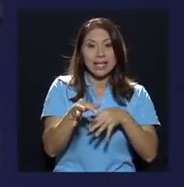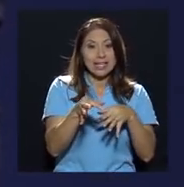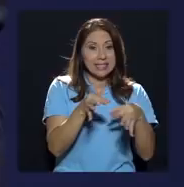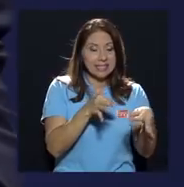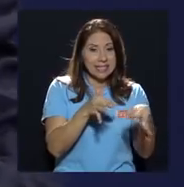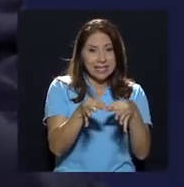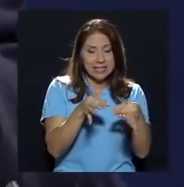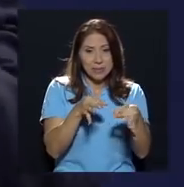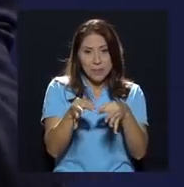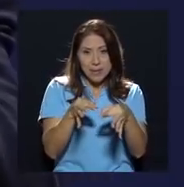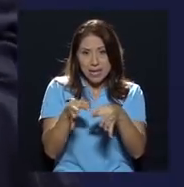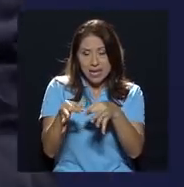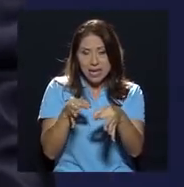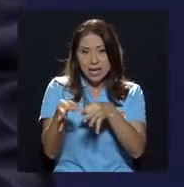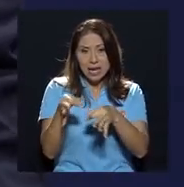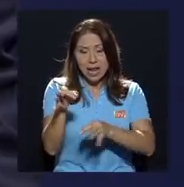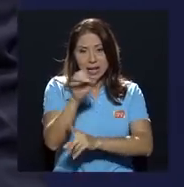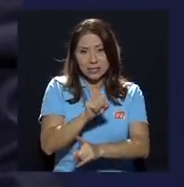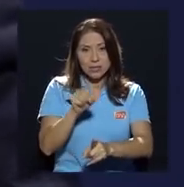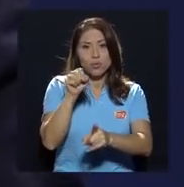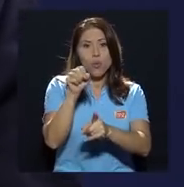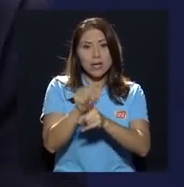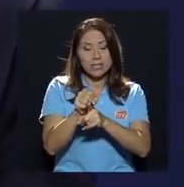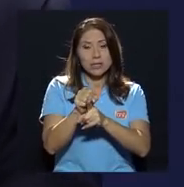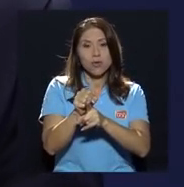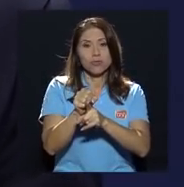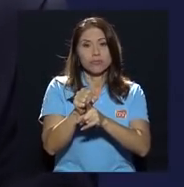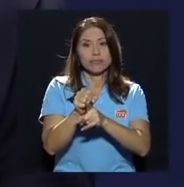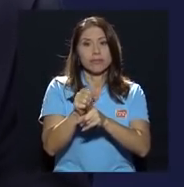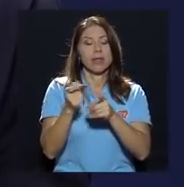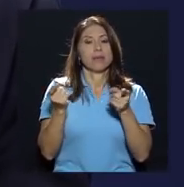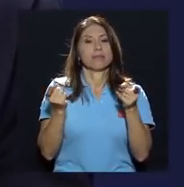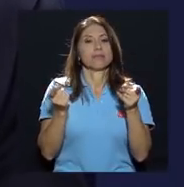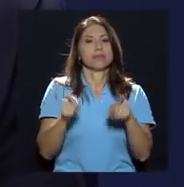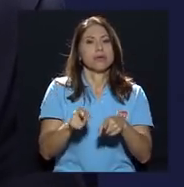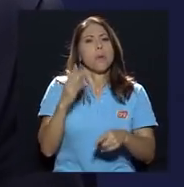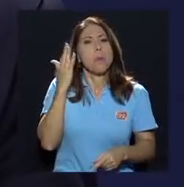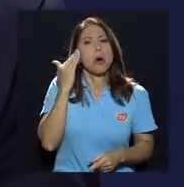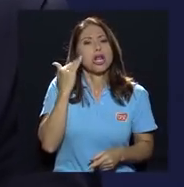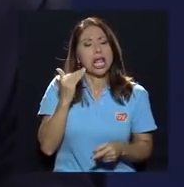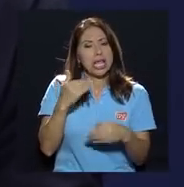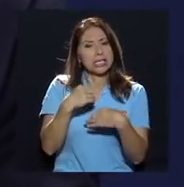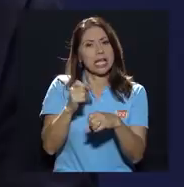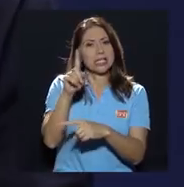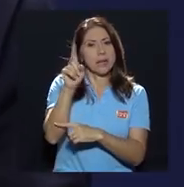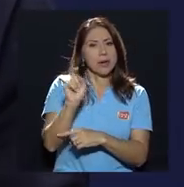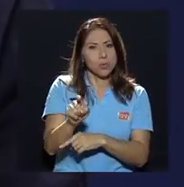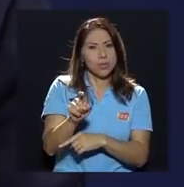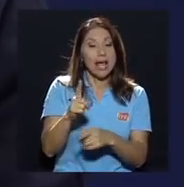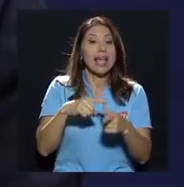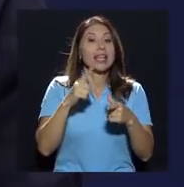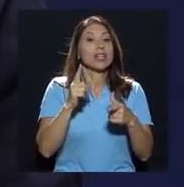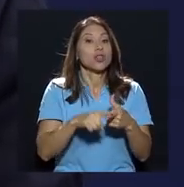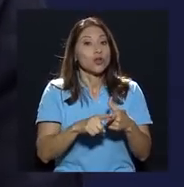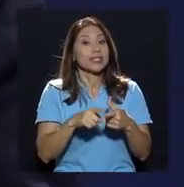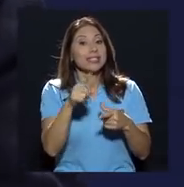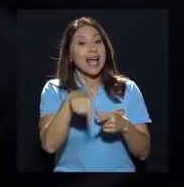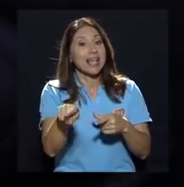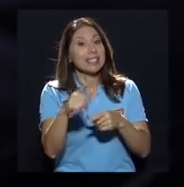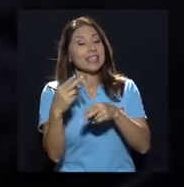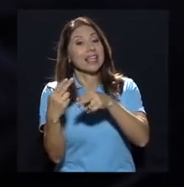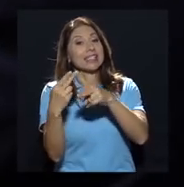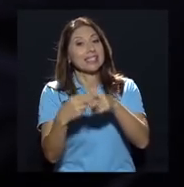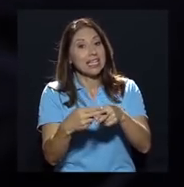se explica la situación que ha provocado que se formule la pregunta y se designó a gente